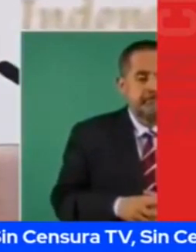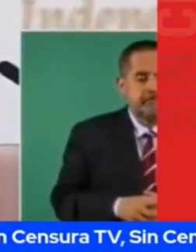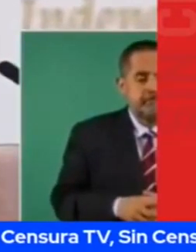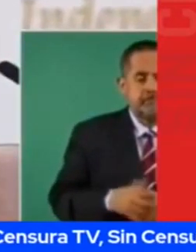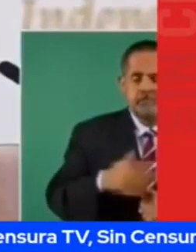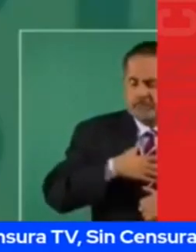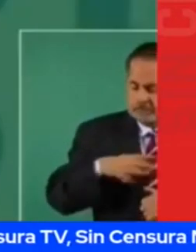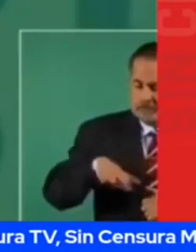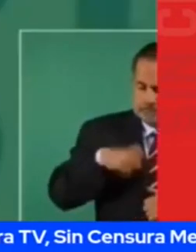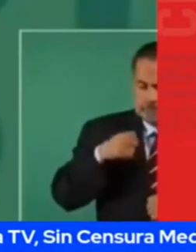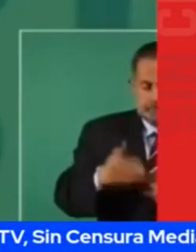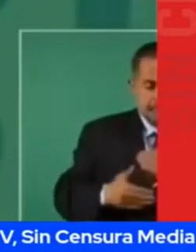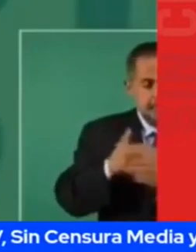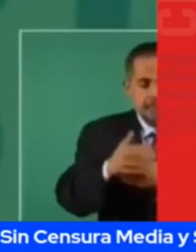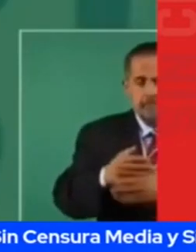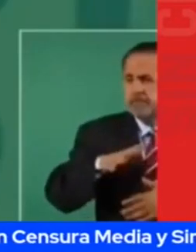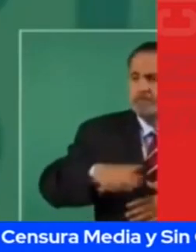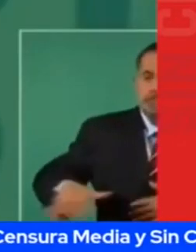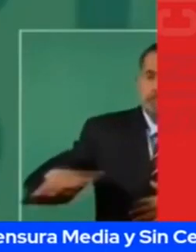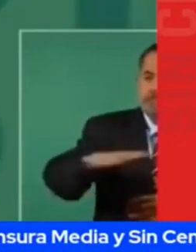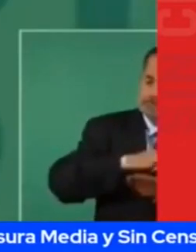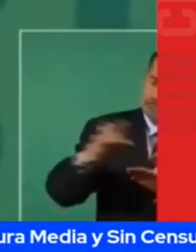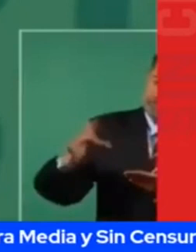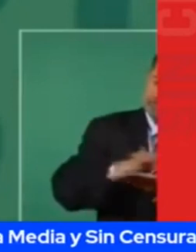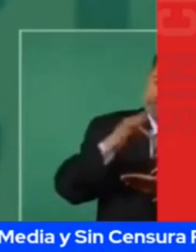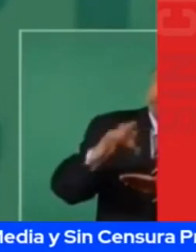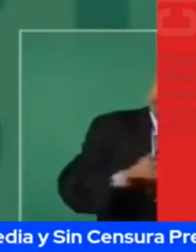he salido adelante, el pueblo me ha apoyado.